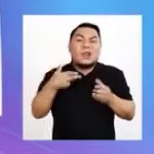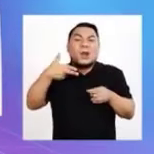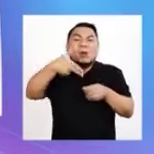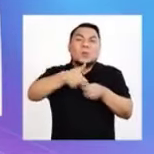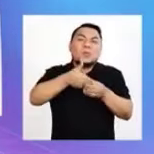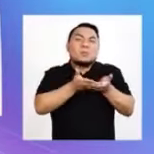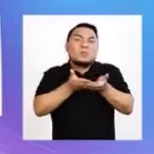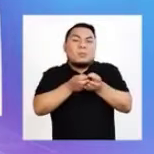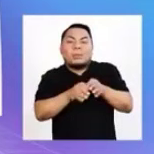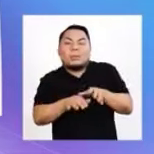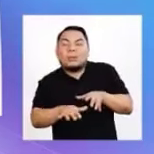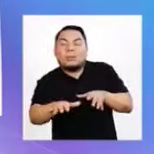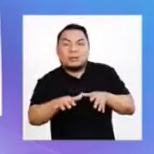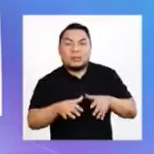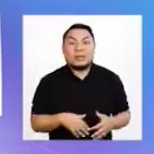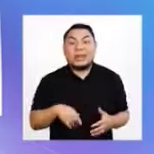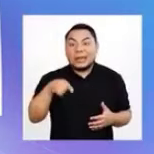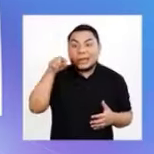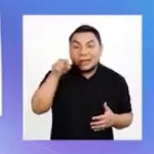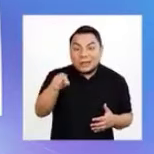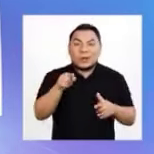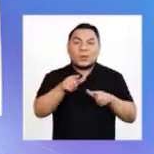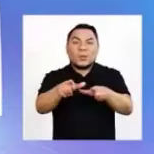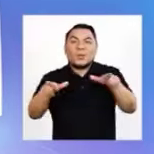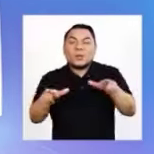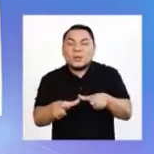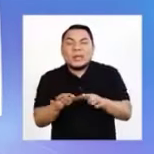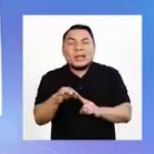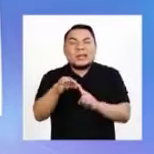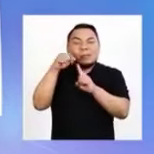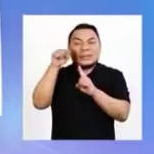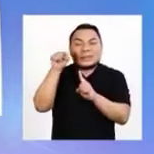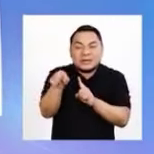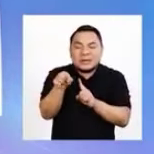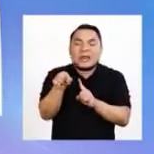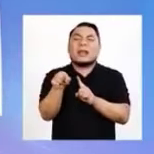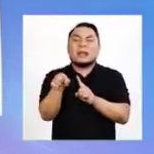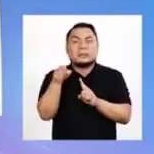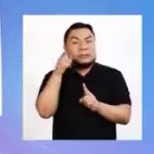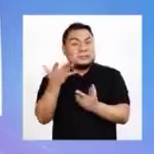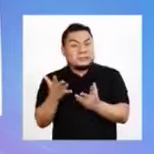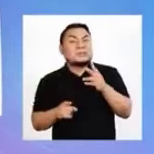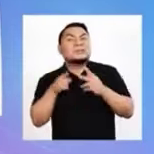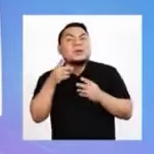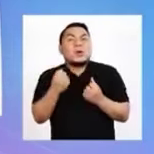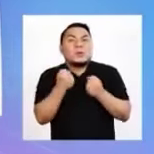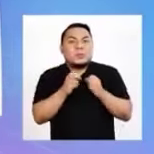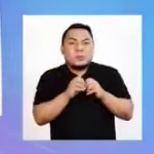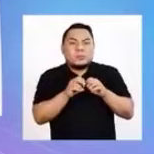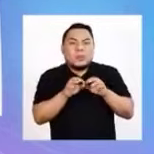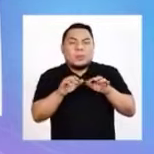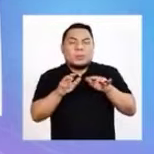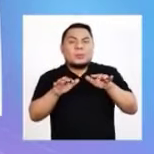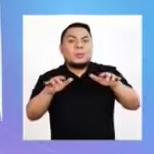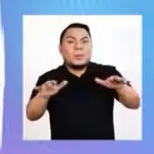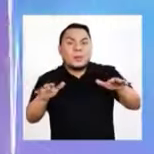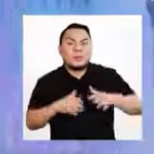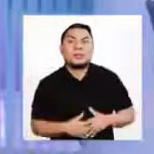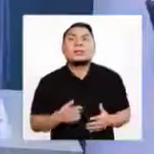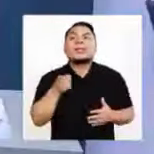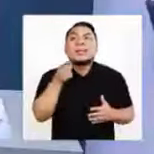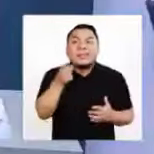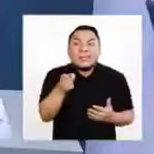un derrame de petróleo, se presente en un lugar específico, con una cierta